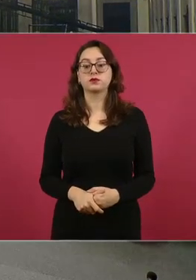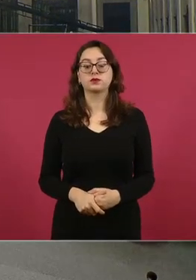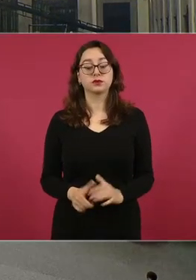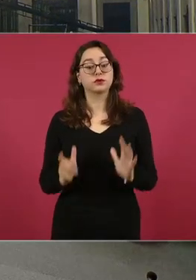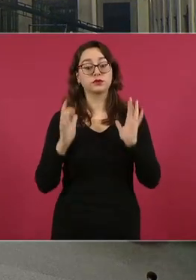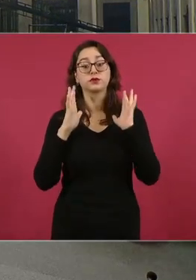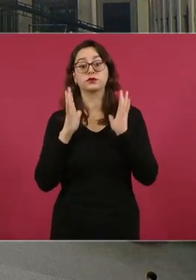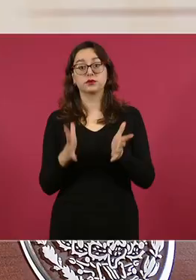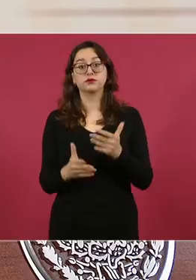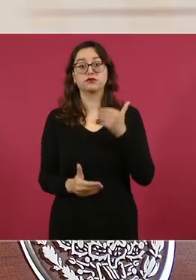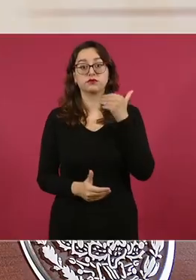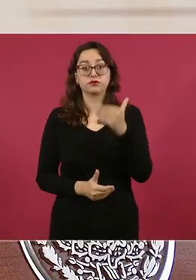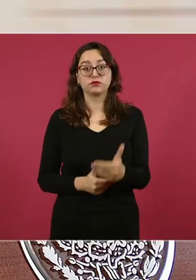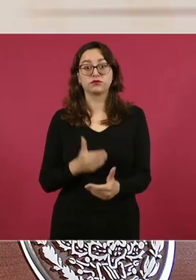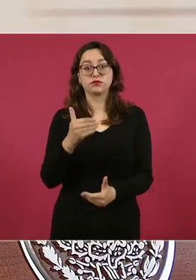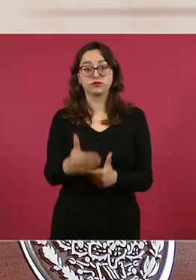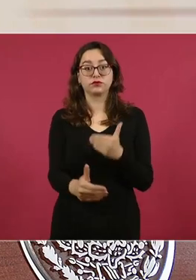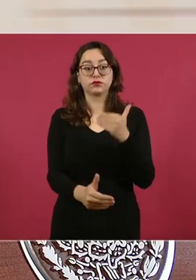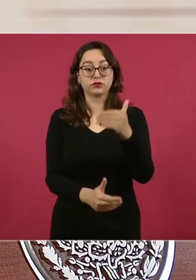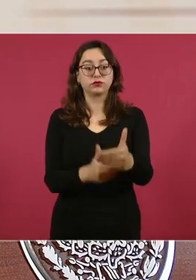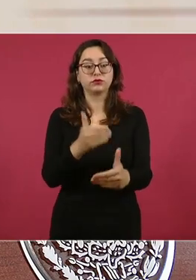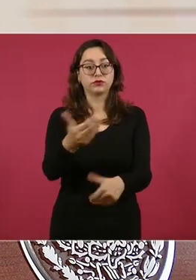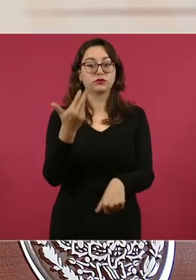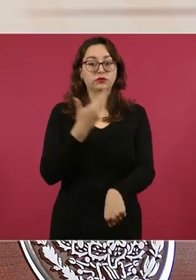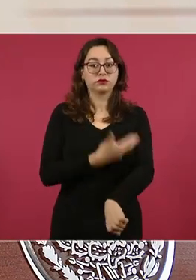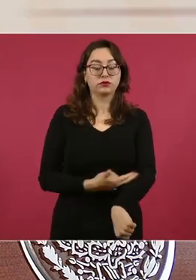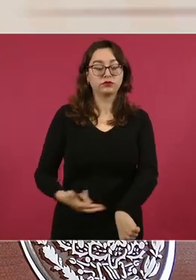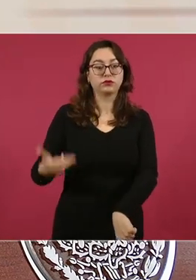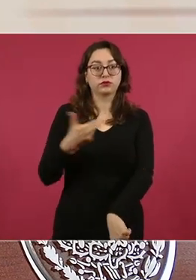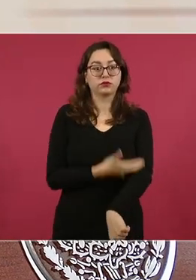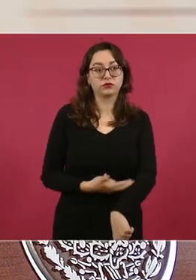resolverse este problema. Se